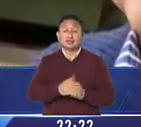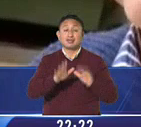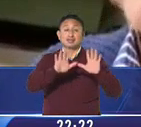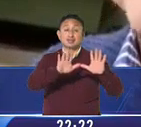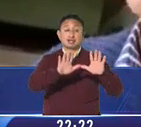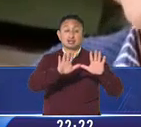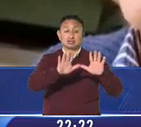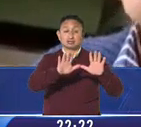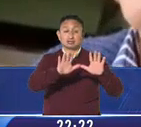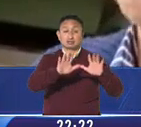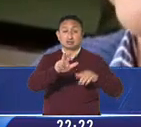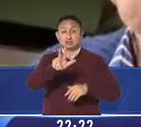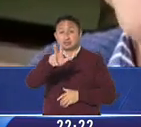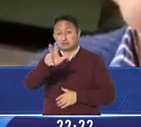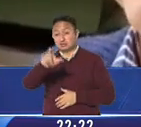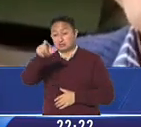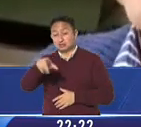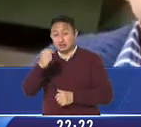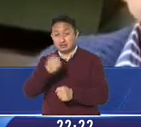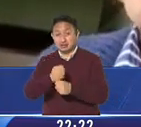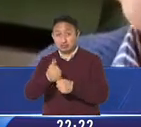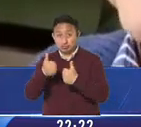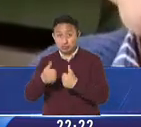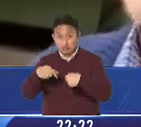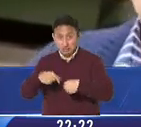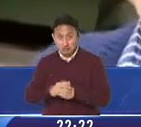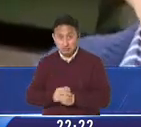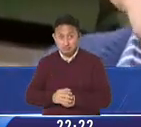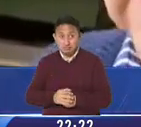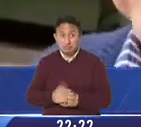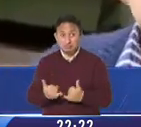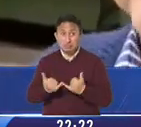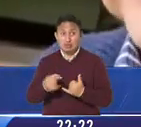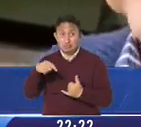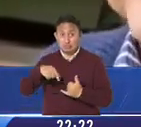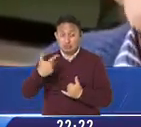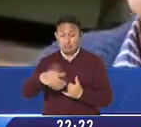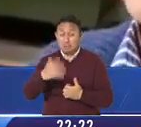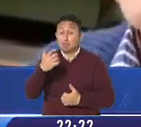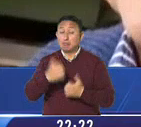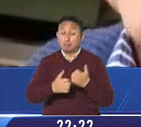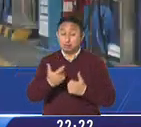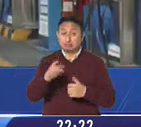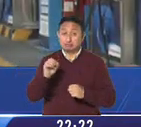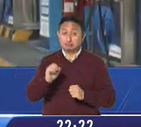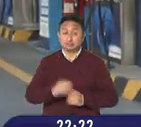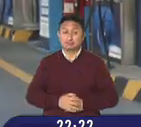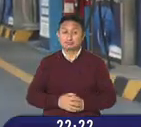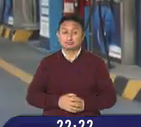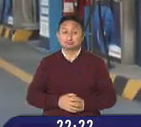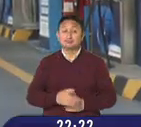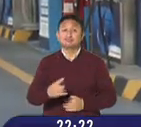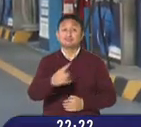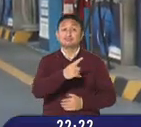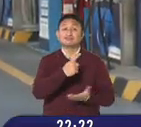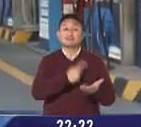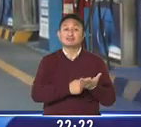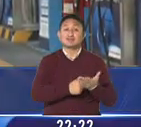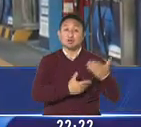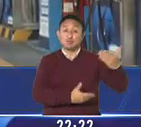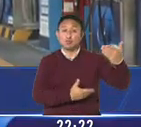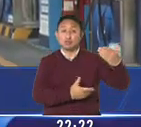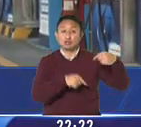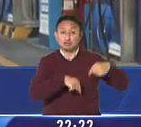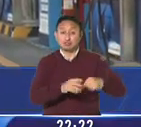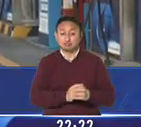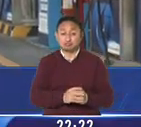3 de cada 10 ecuatorianos tenemos empleo pleno. Realmente estamos en una situación delicada. Patricio Gijón, analista político, ve